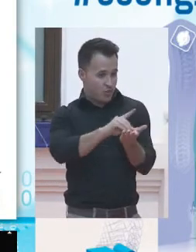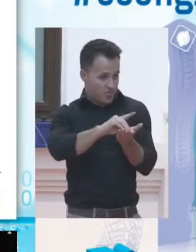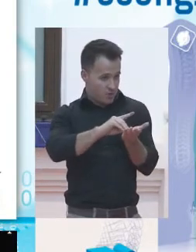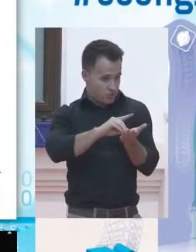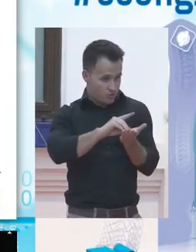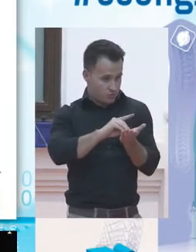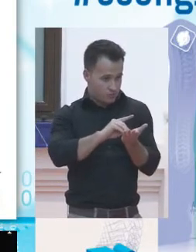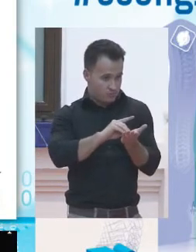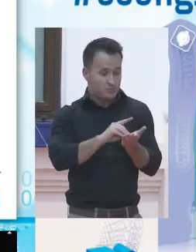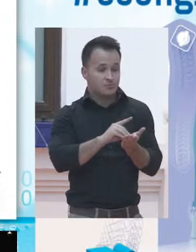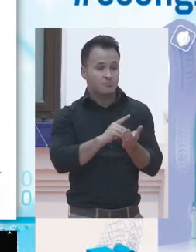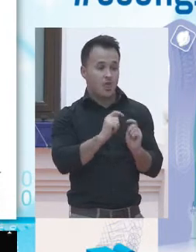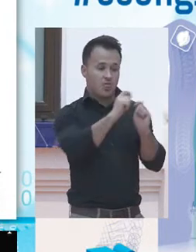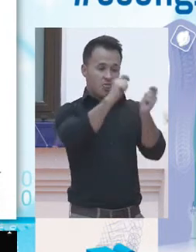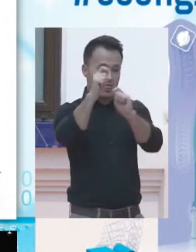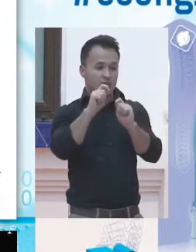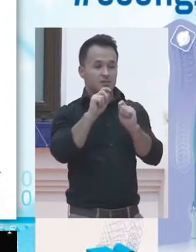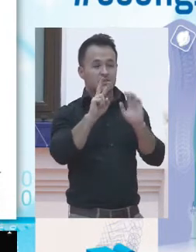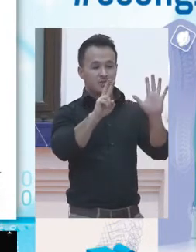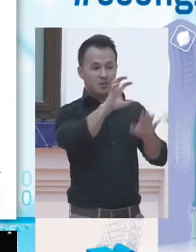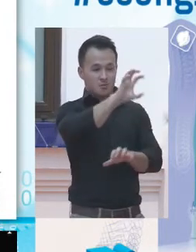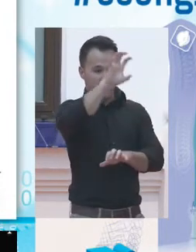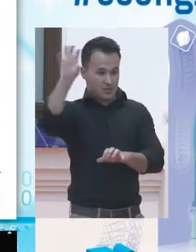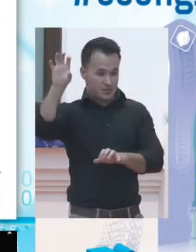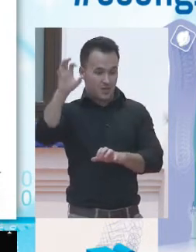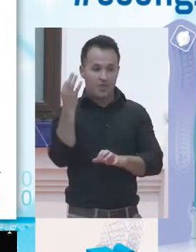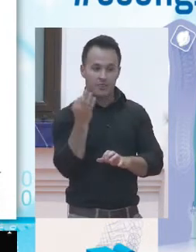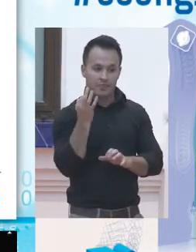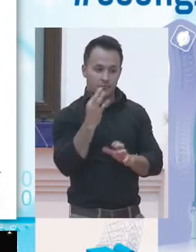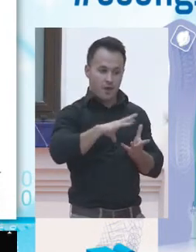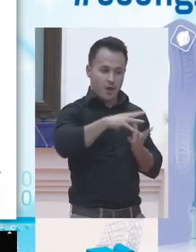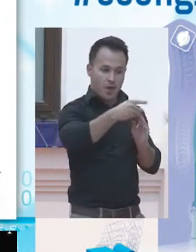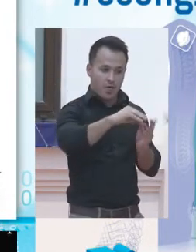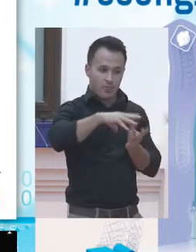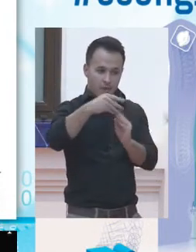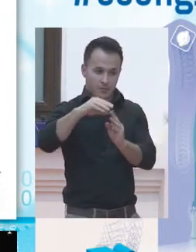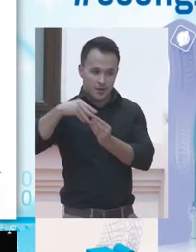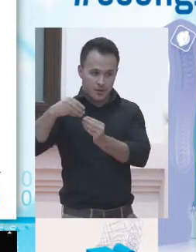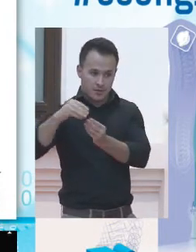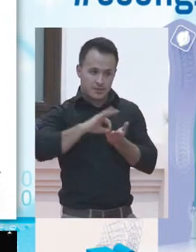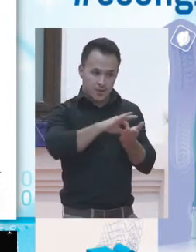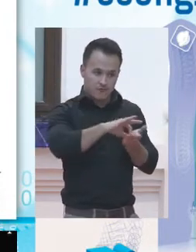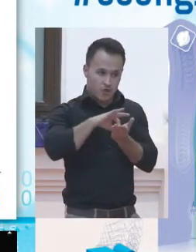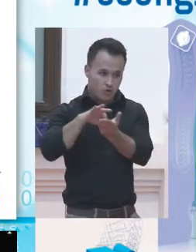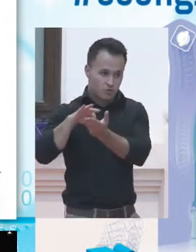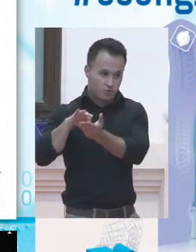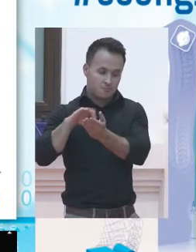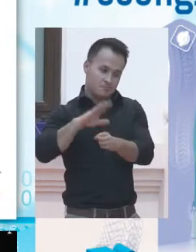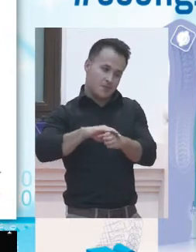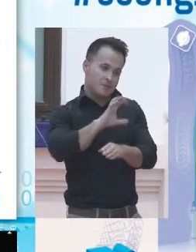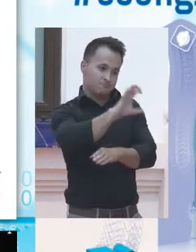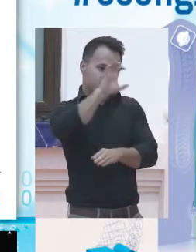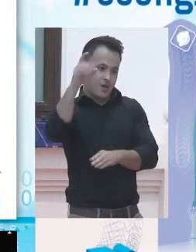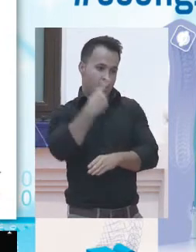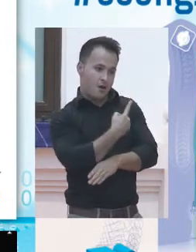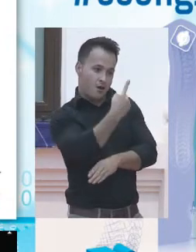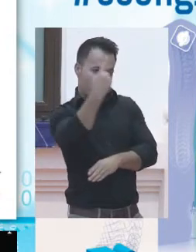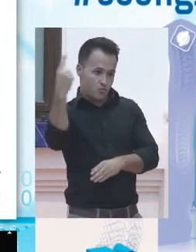cloud a 7 países de la Unión Europea, tiene que hacer un servicio distinto y una implementación distinta en cada uno de los 7 países, porque